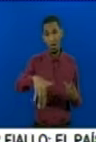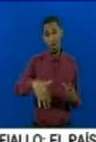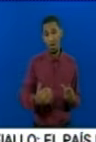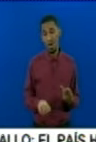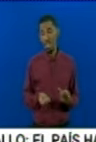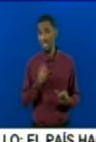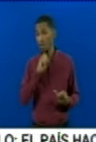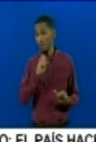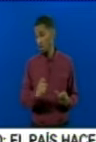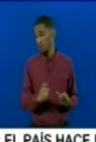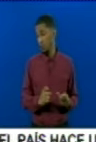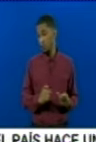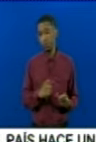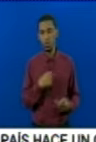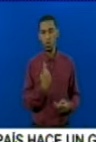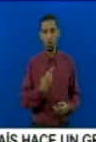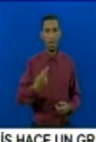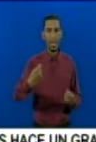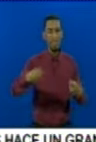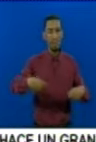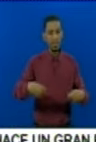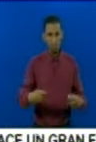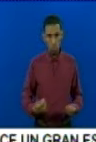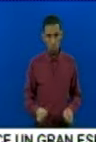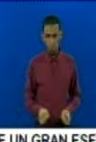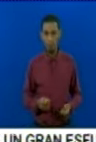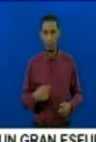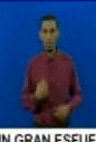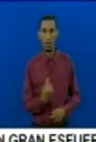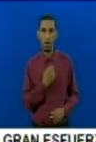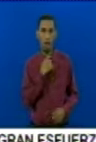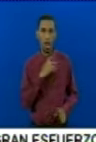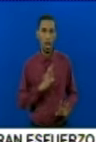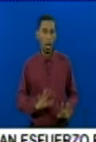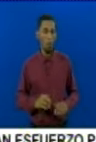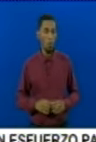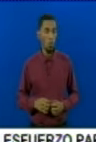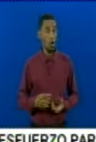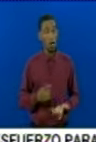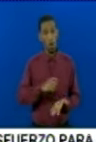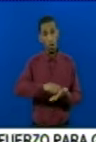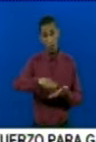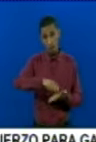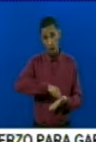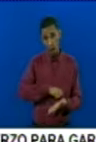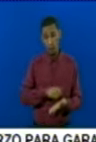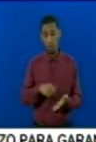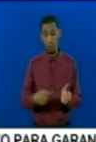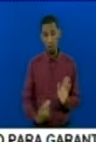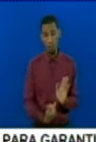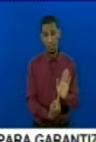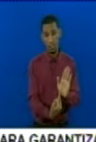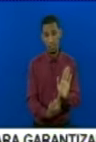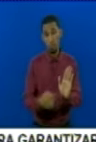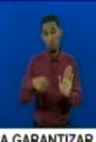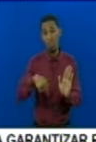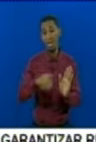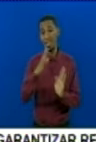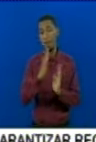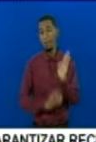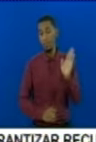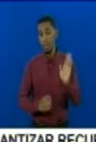se vende. Y bueno, se ha decidido crear una política. Esta política nosotros la vamos a estar presentando en este mes en el Consejo